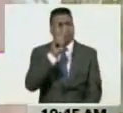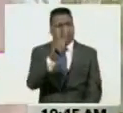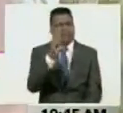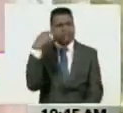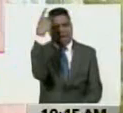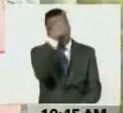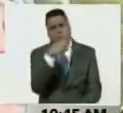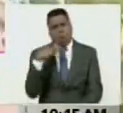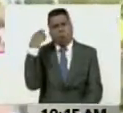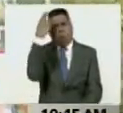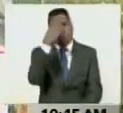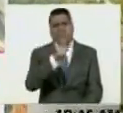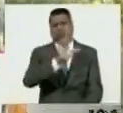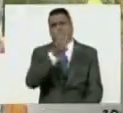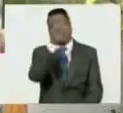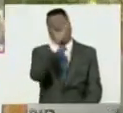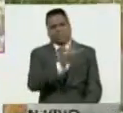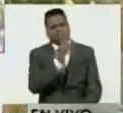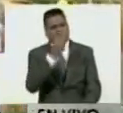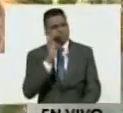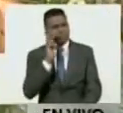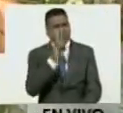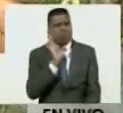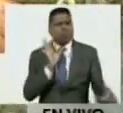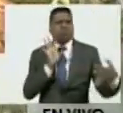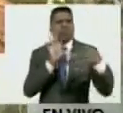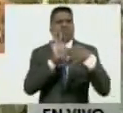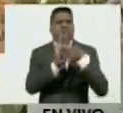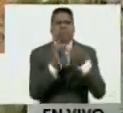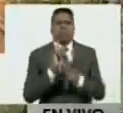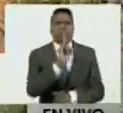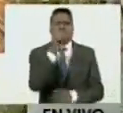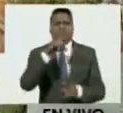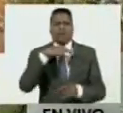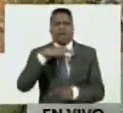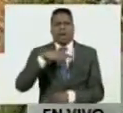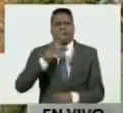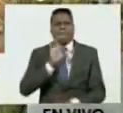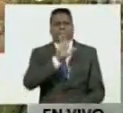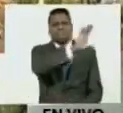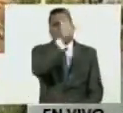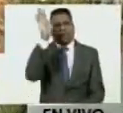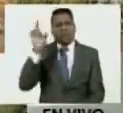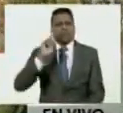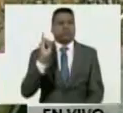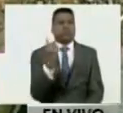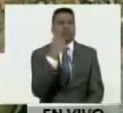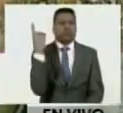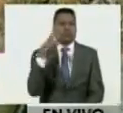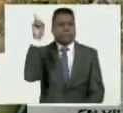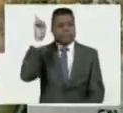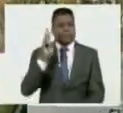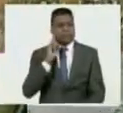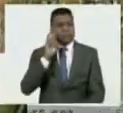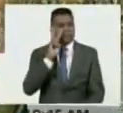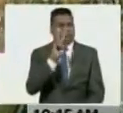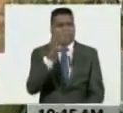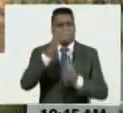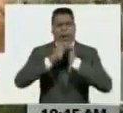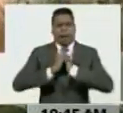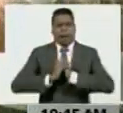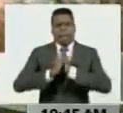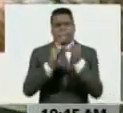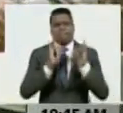rostro de los demás, que nos unamos como una sola patria, como una sola Venezuela, que vivamos para dar amor donde haya